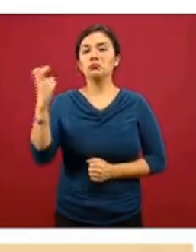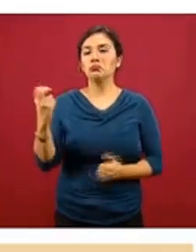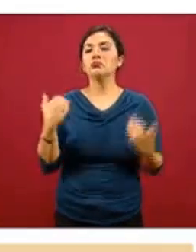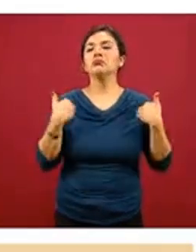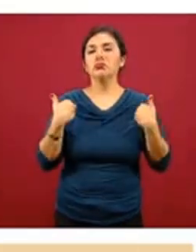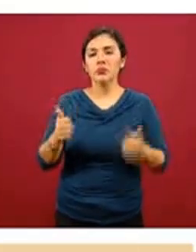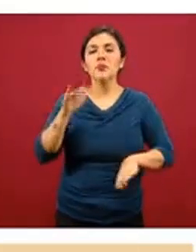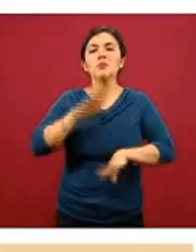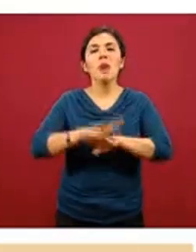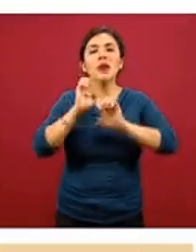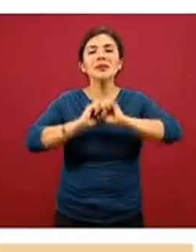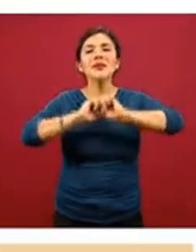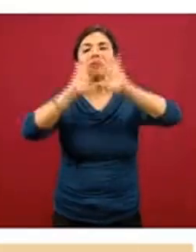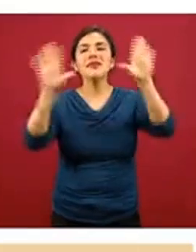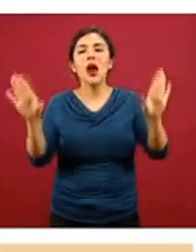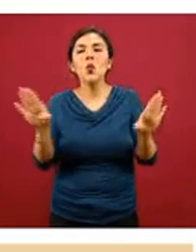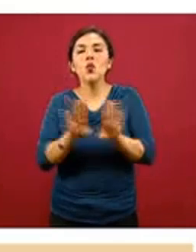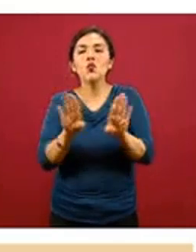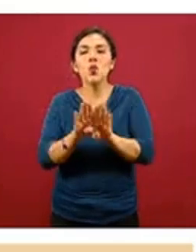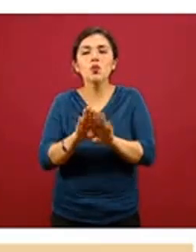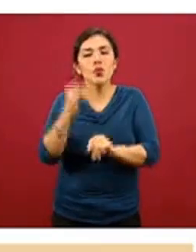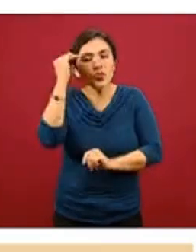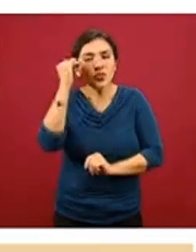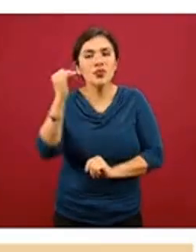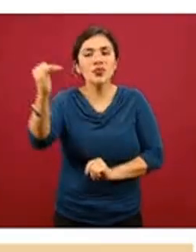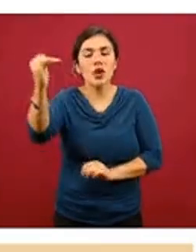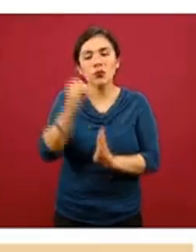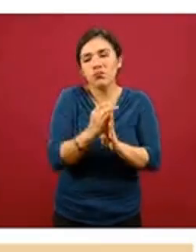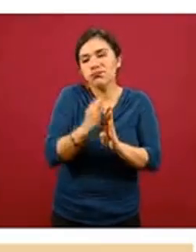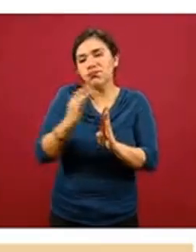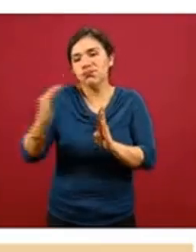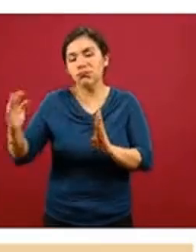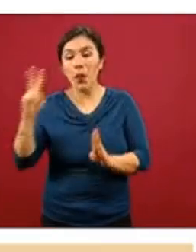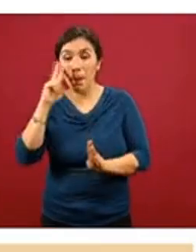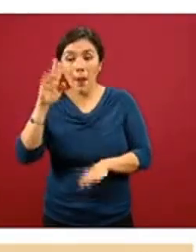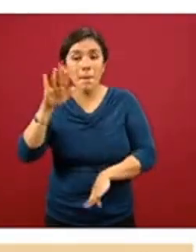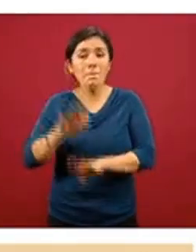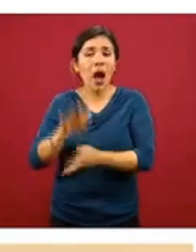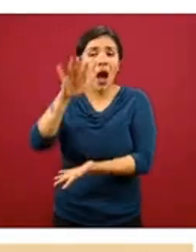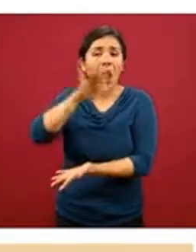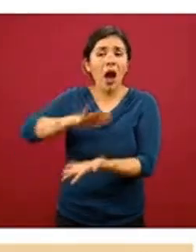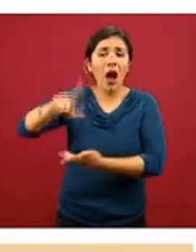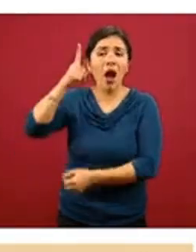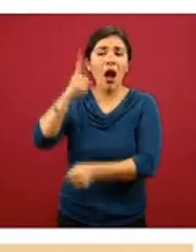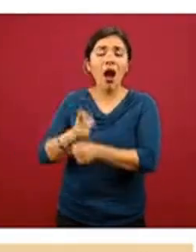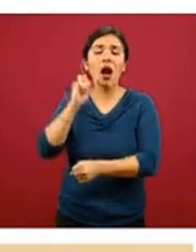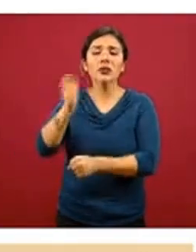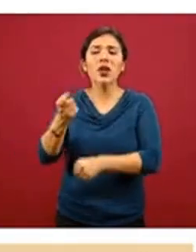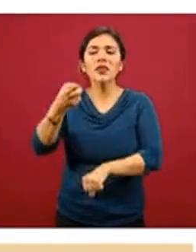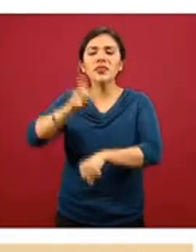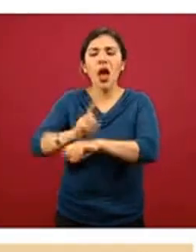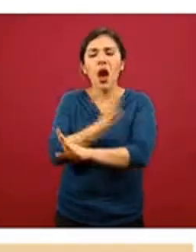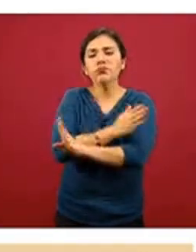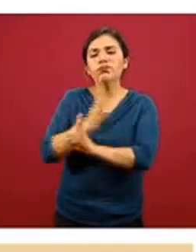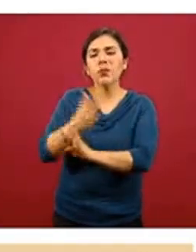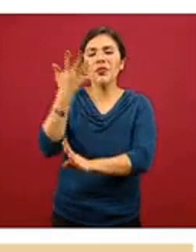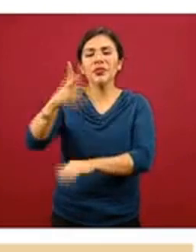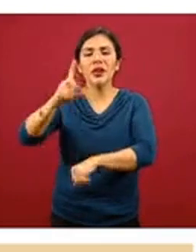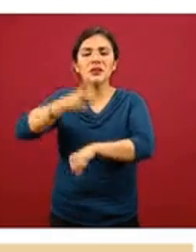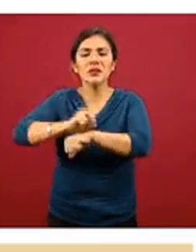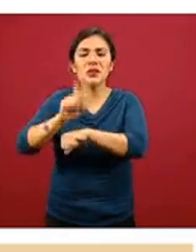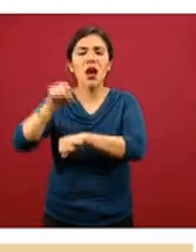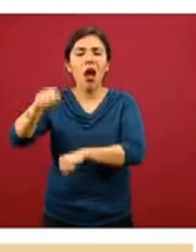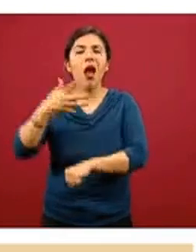ver más claramente la distribución en el tiempo. Vemos que la gran mayoría de ellas están en los últimos 10 días, que es precisamente